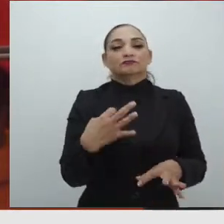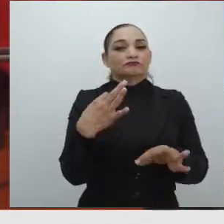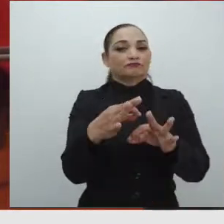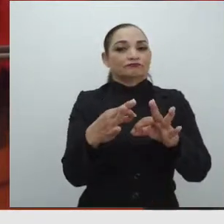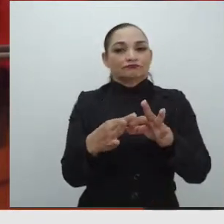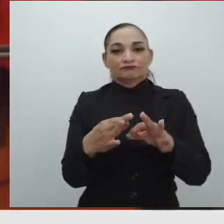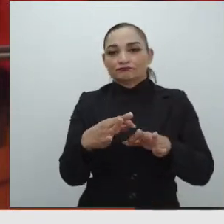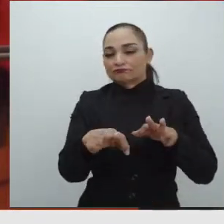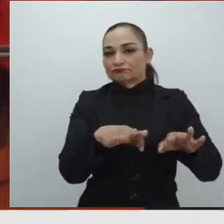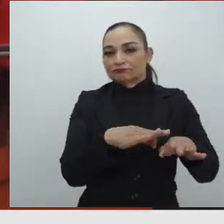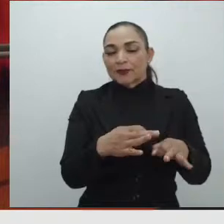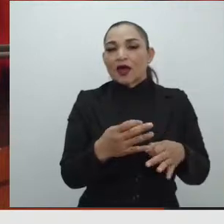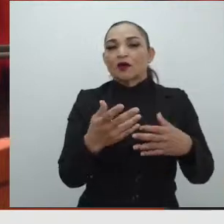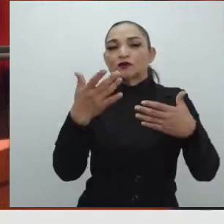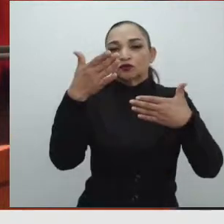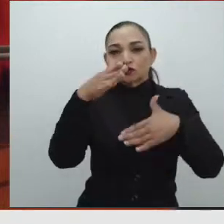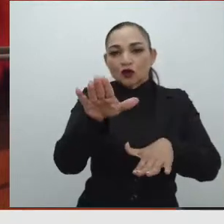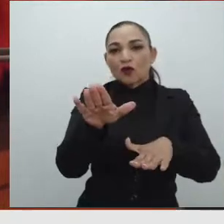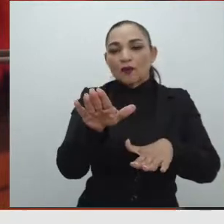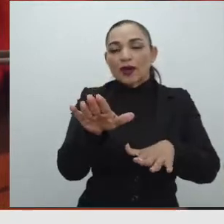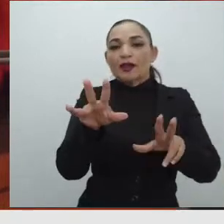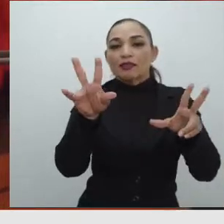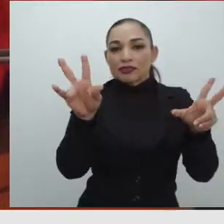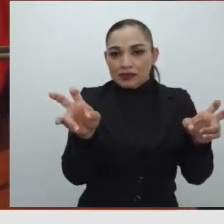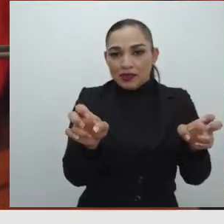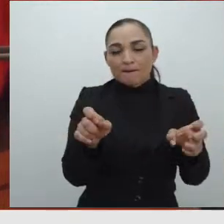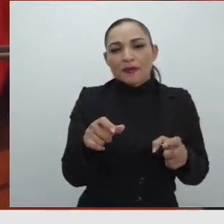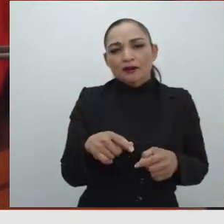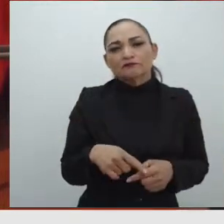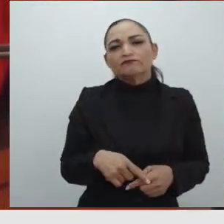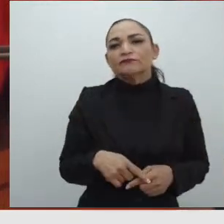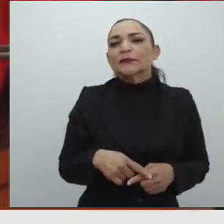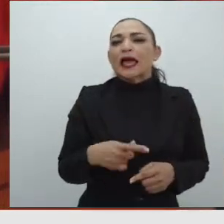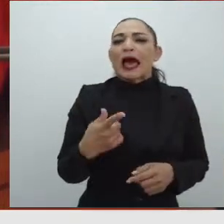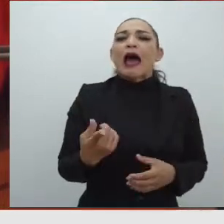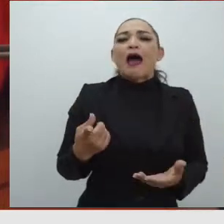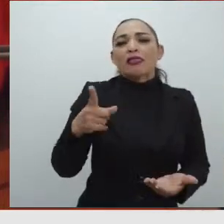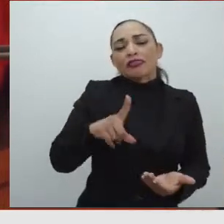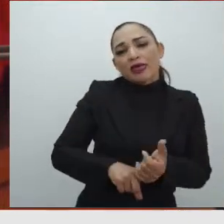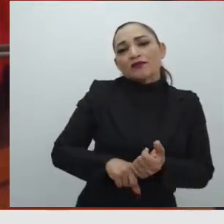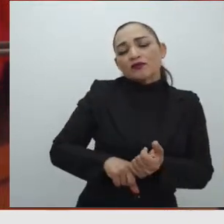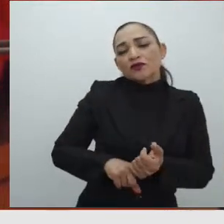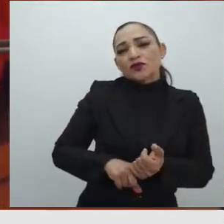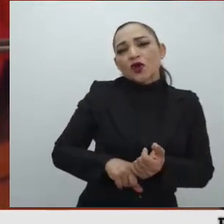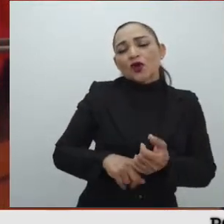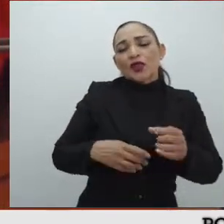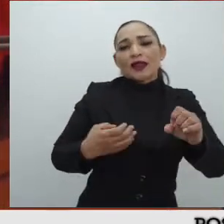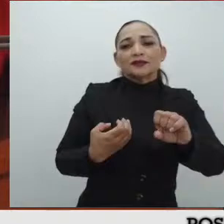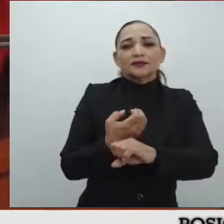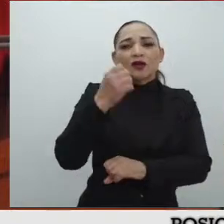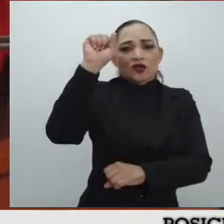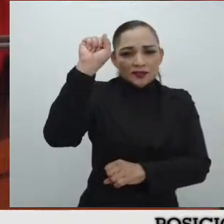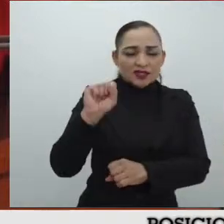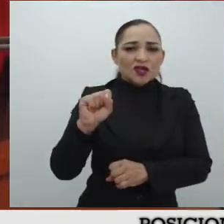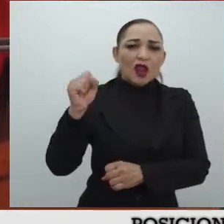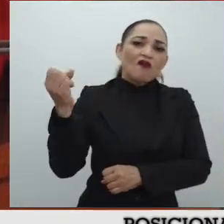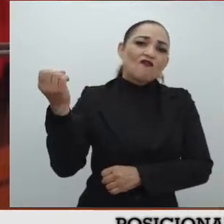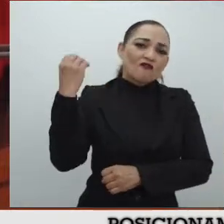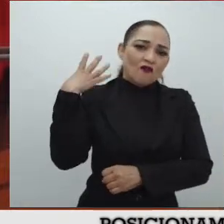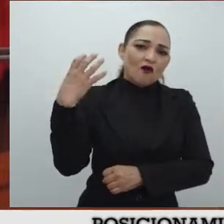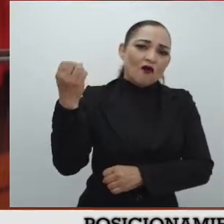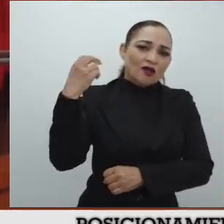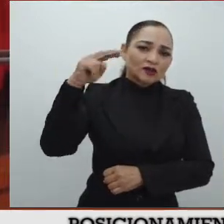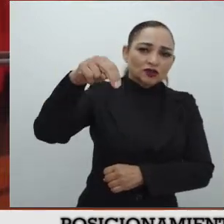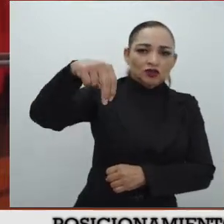Hemos tenido a lo largo del Estado foros, norte, sur y centro,